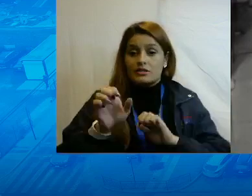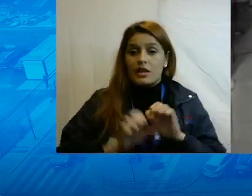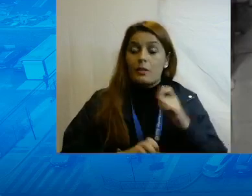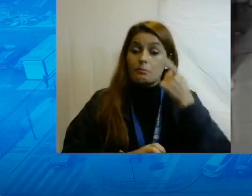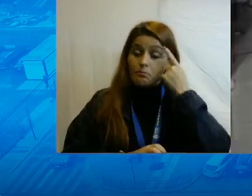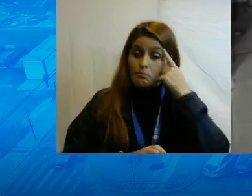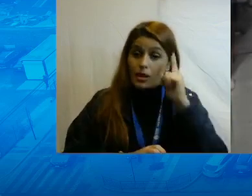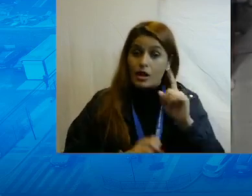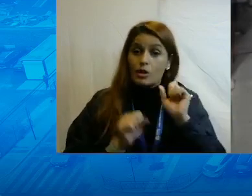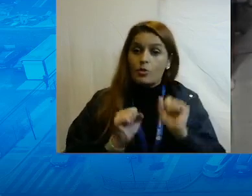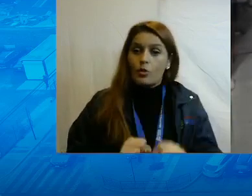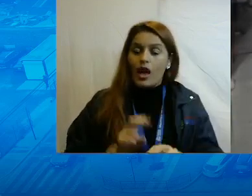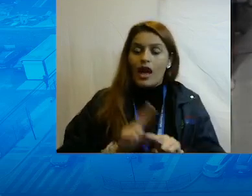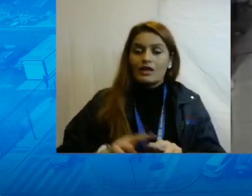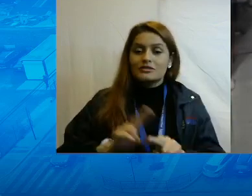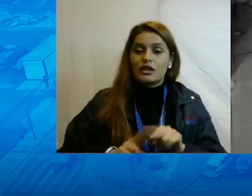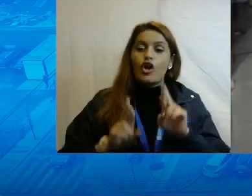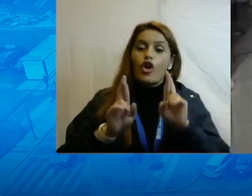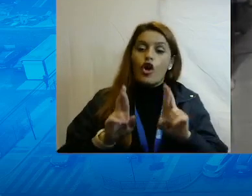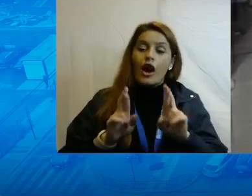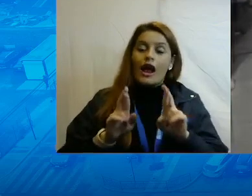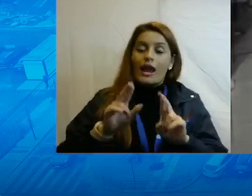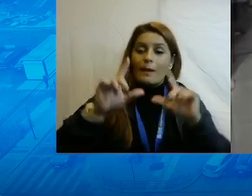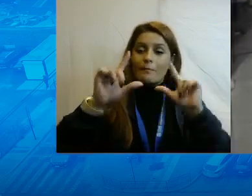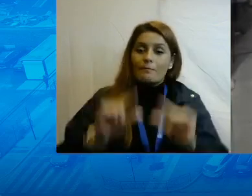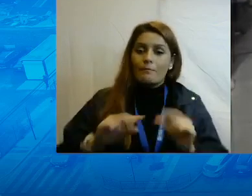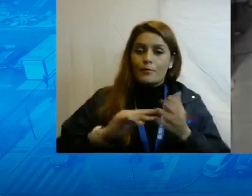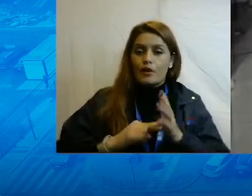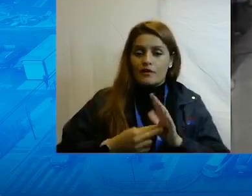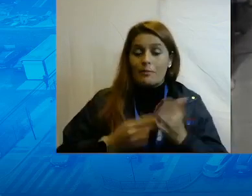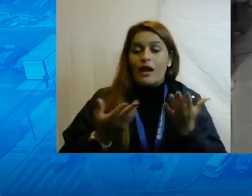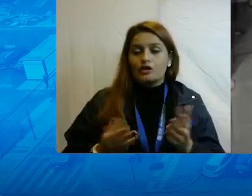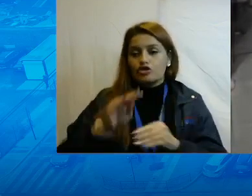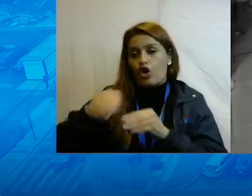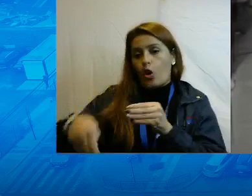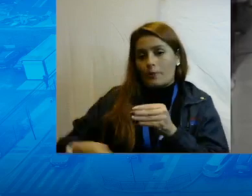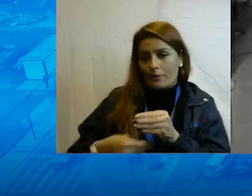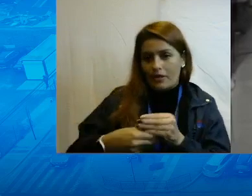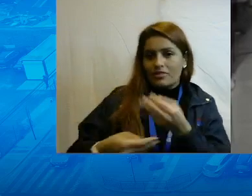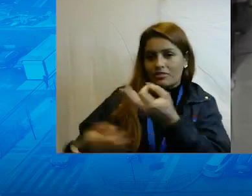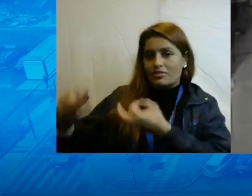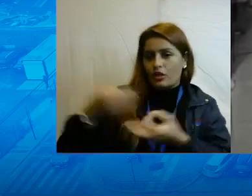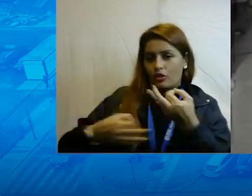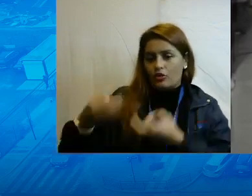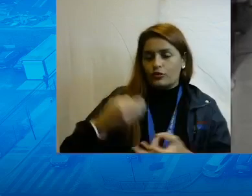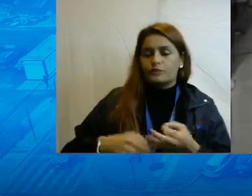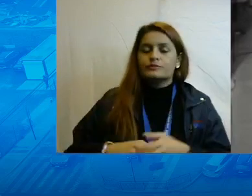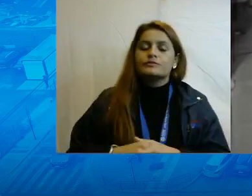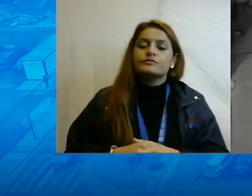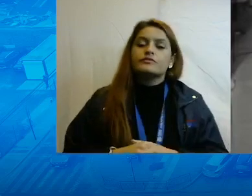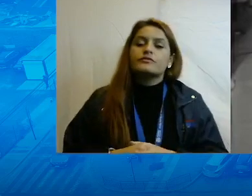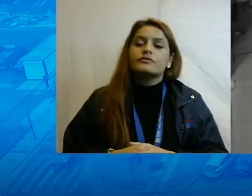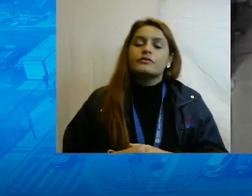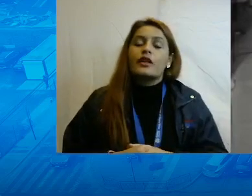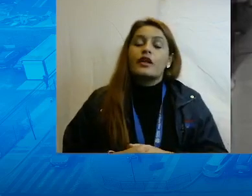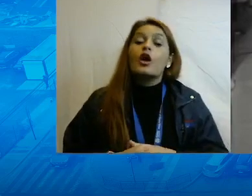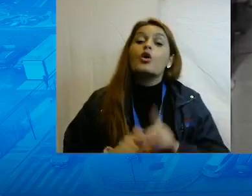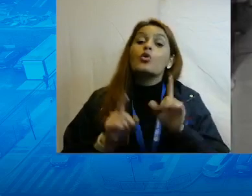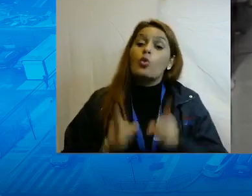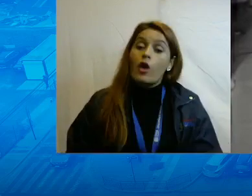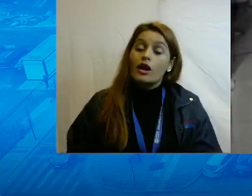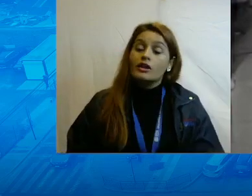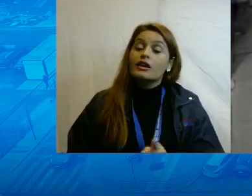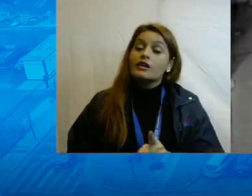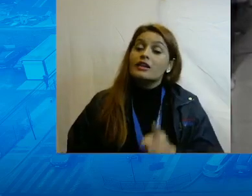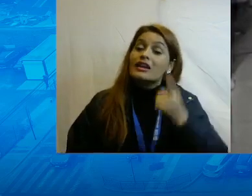que ocurra lo menos posible. Eso como complemento también a la respuesta que entregó el director. Y de todas formas creo